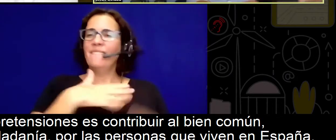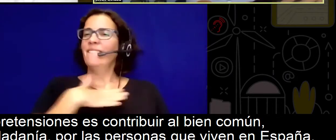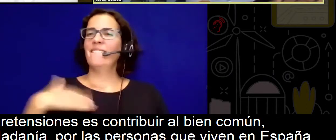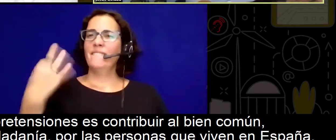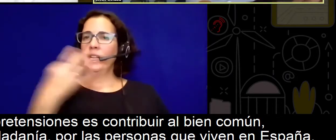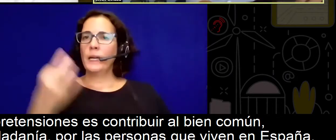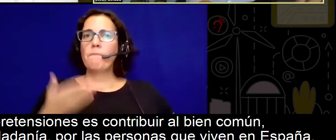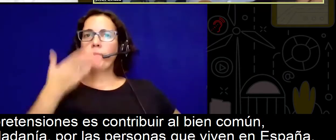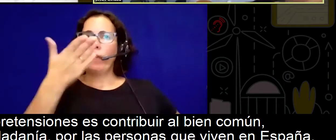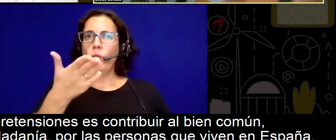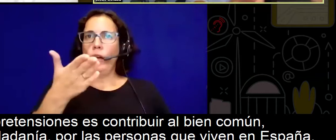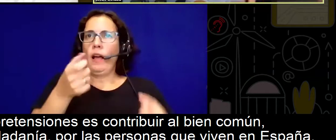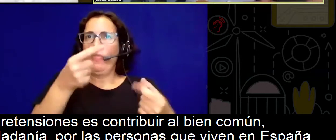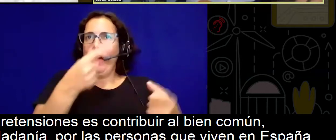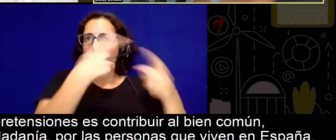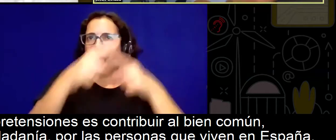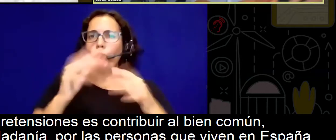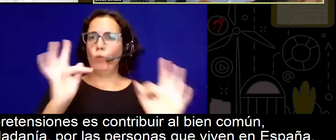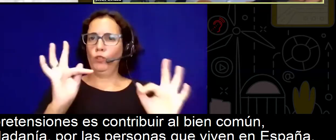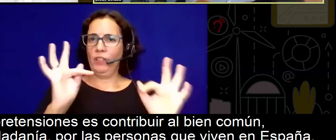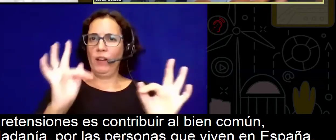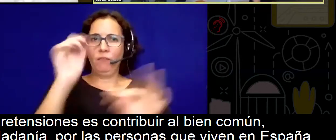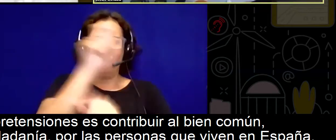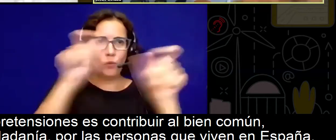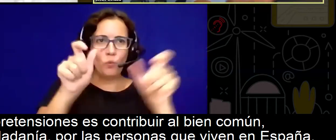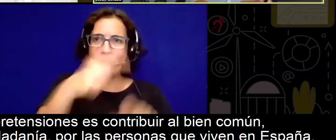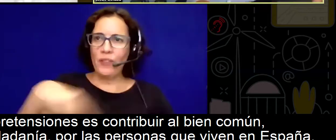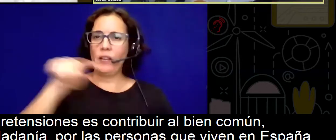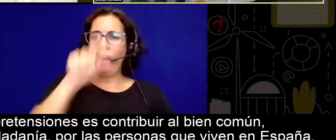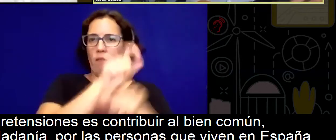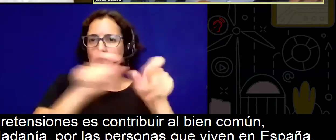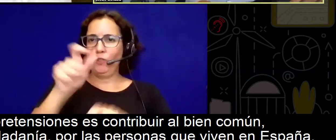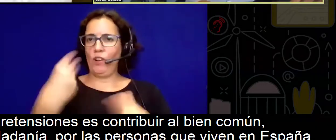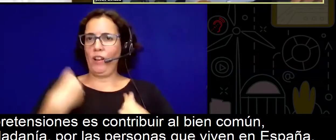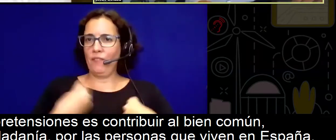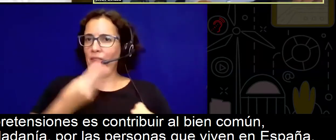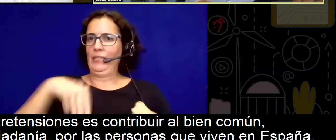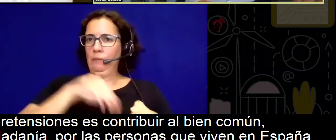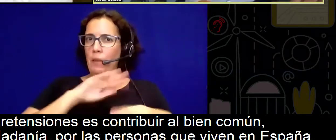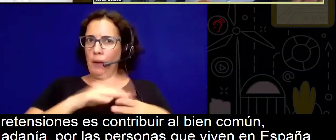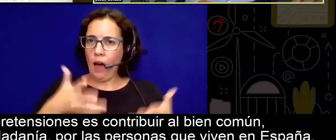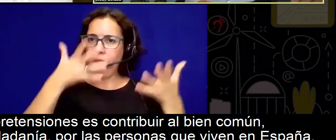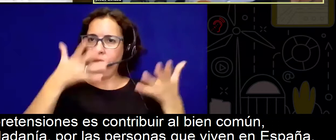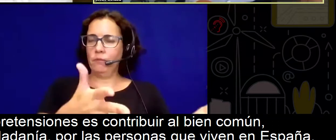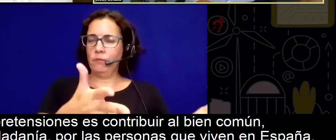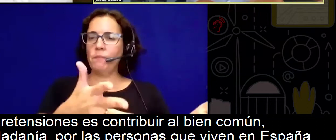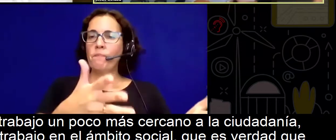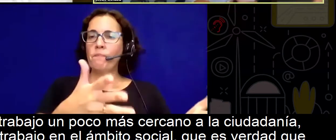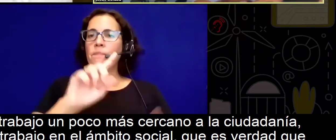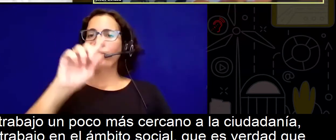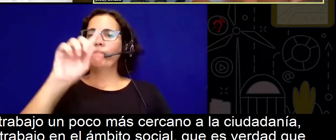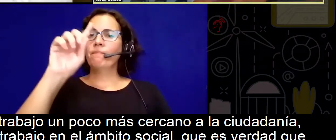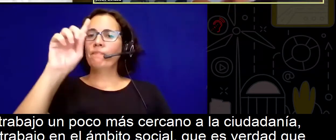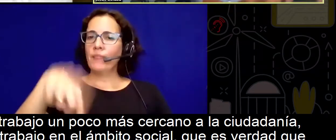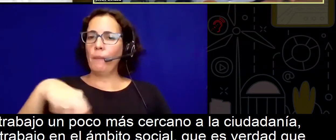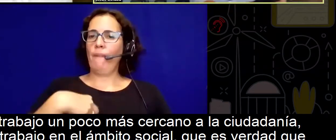al bien común, a trabajar por la ciudadanía, por las personas que viven en España, y bueno, pues me